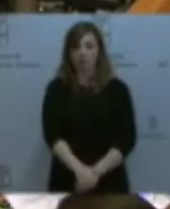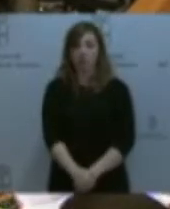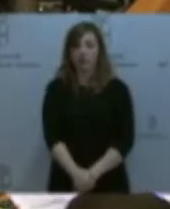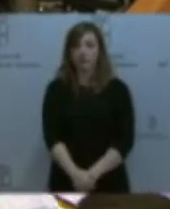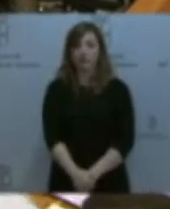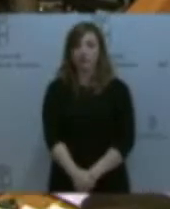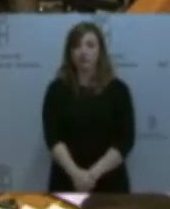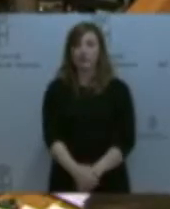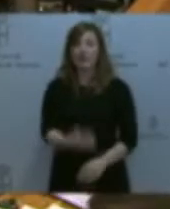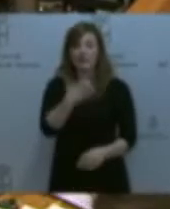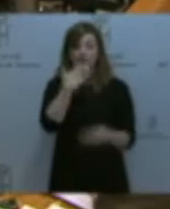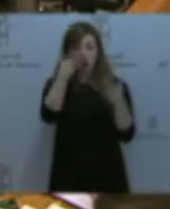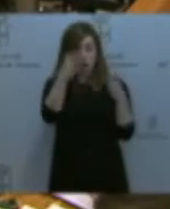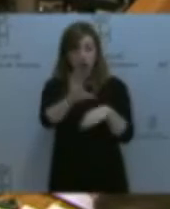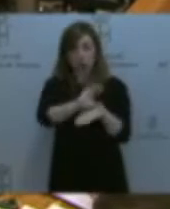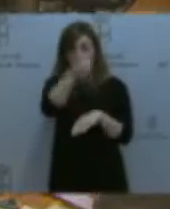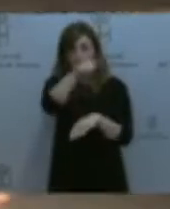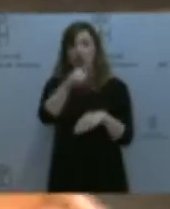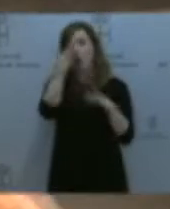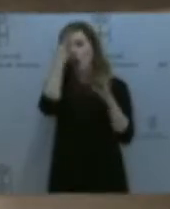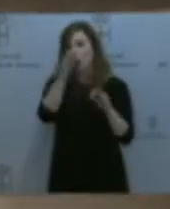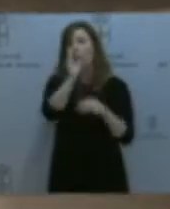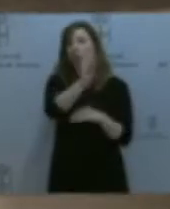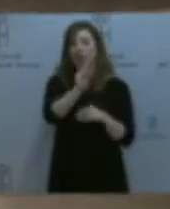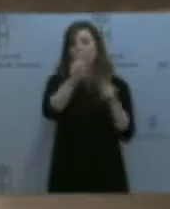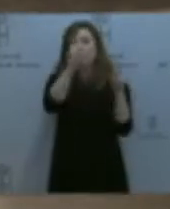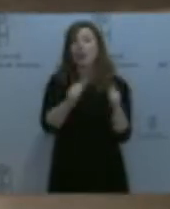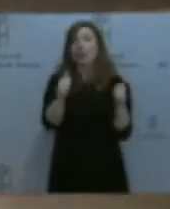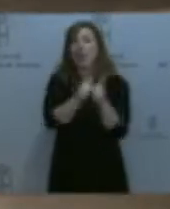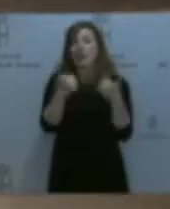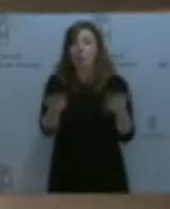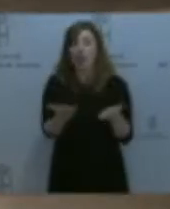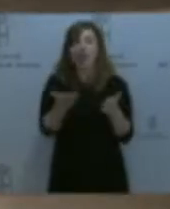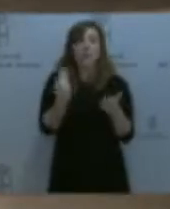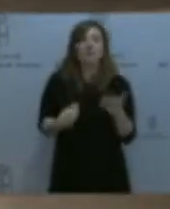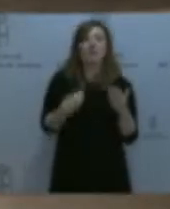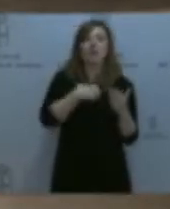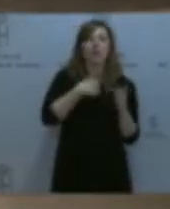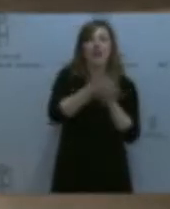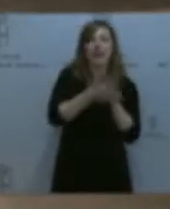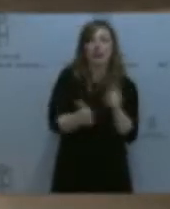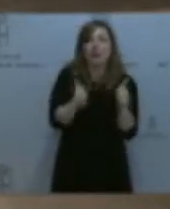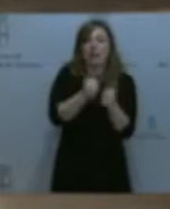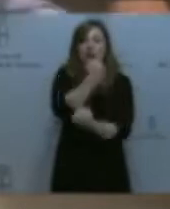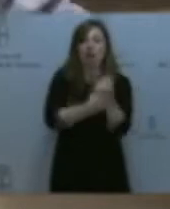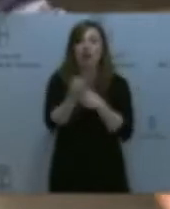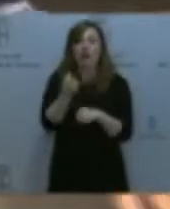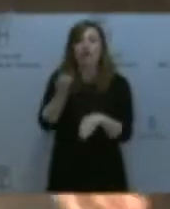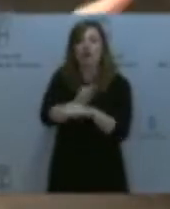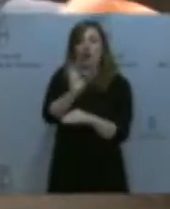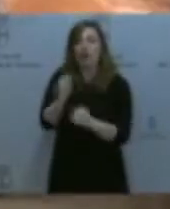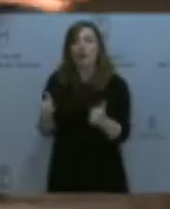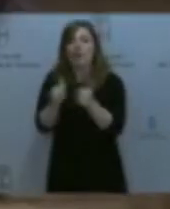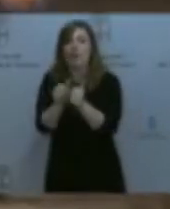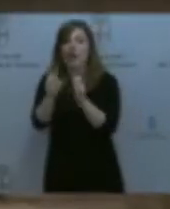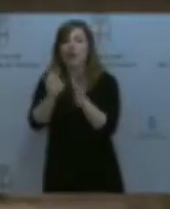Si fuese usted un consejero, es lógico que preguntase de qué tipo de dependencia. No es lo mismo hablar de la dependencia económica de la financiación o la dependencia de los servicios